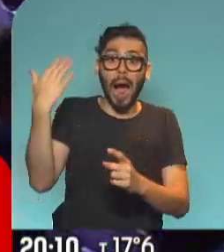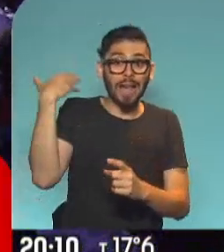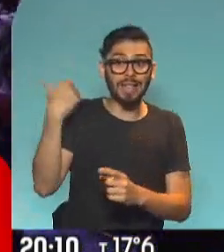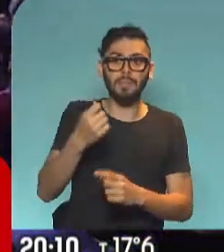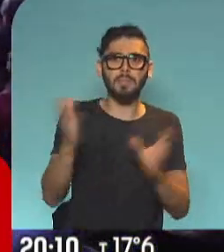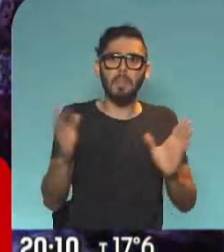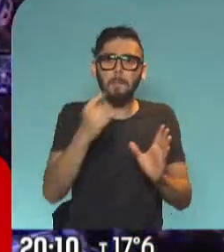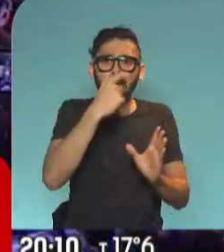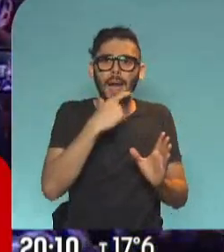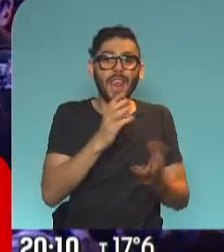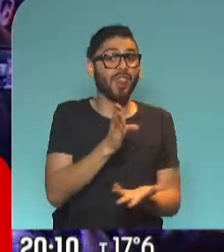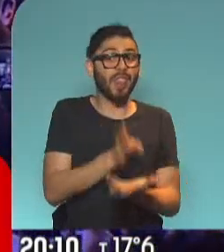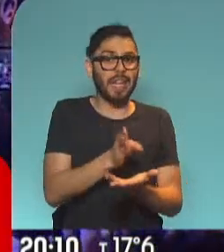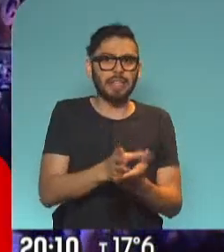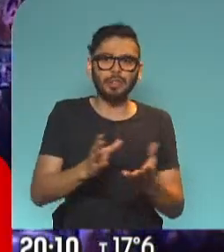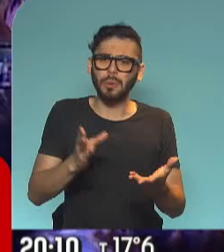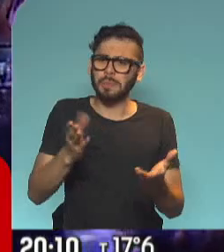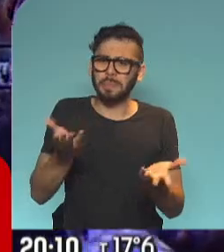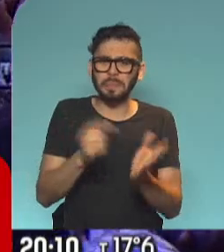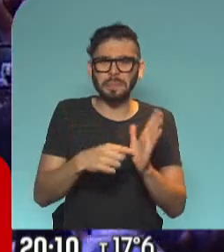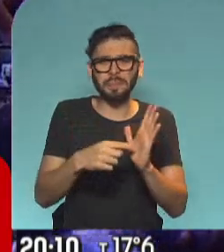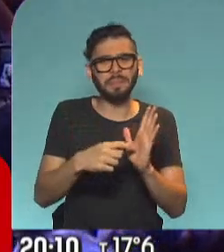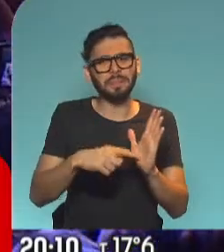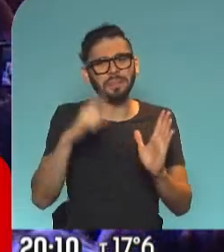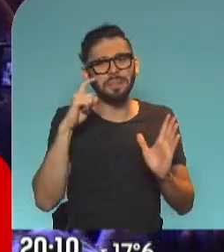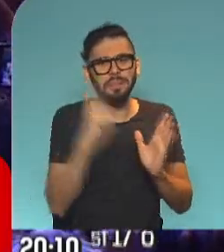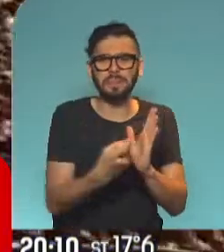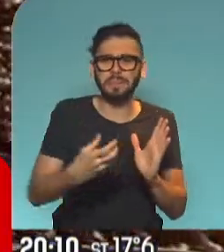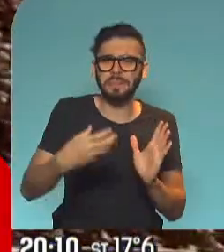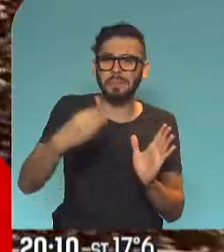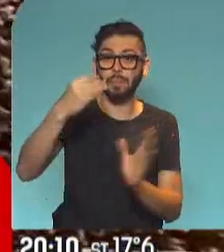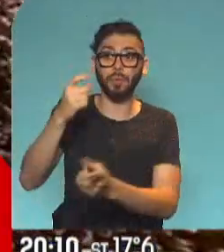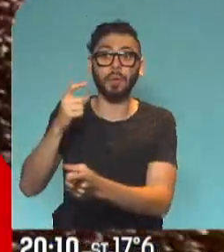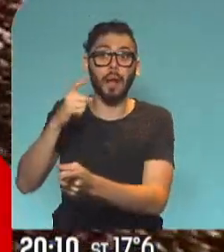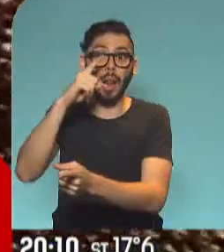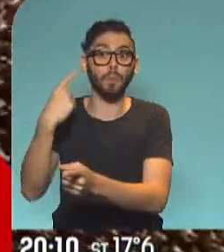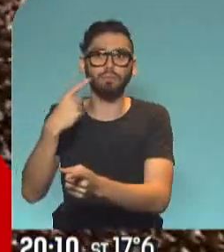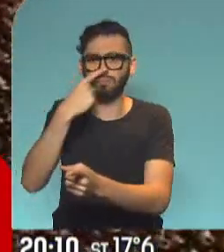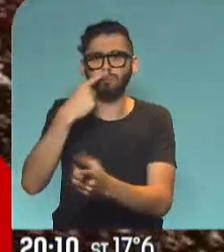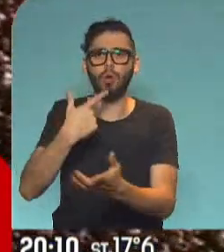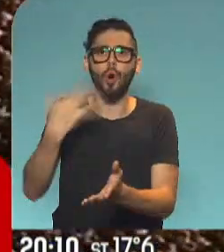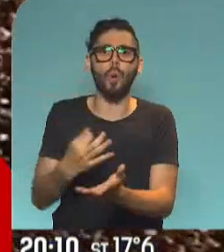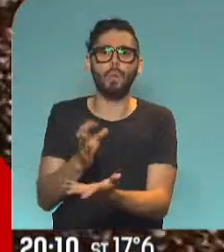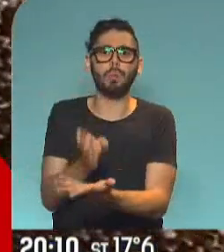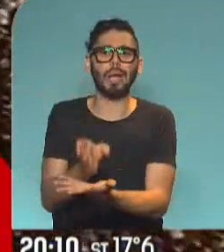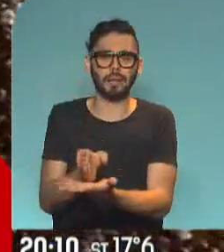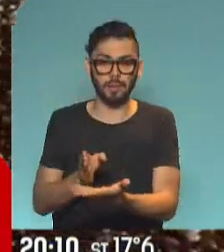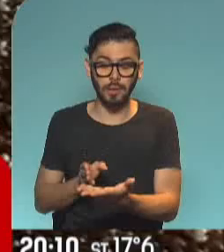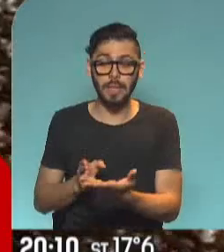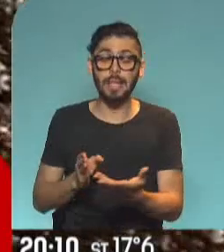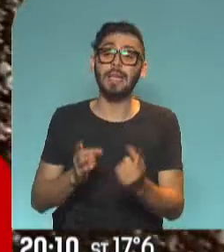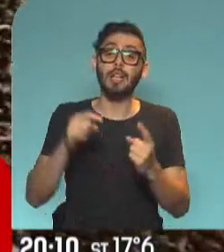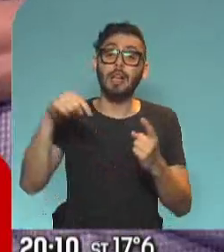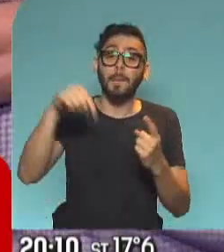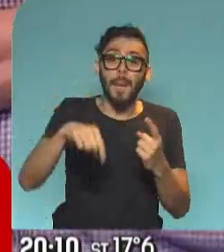el macrismo. ¿Y qué es lo que dice Cristina? Bueno, ¿cuál es su certeza? Que castigan hoy desde algunos sectores. Ella pone